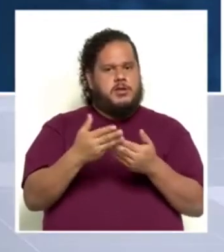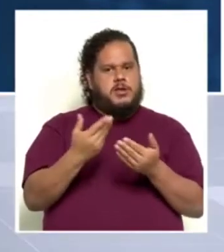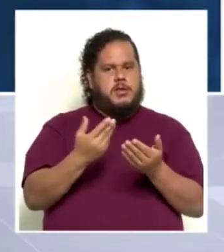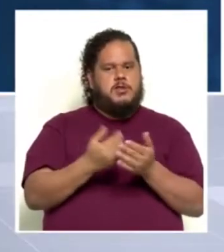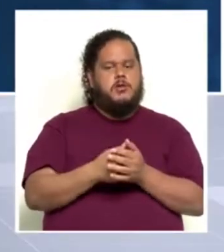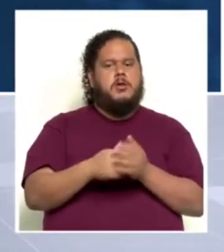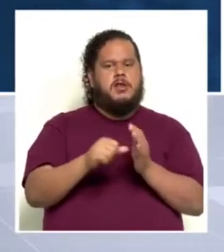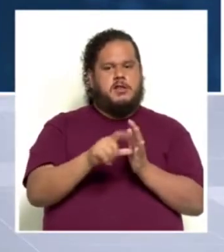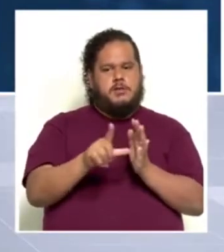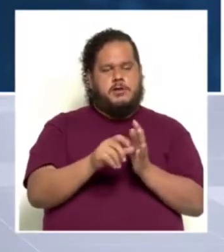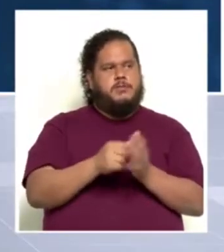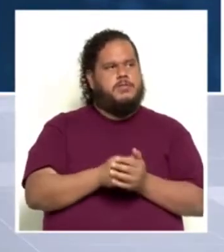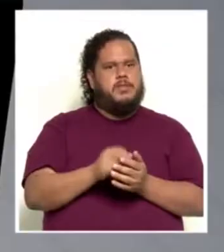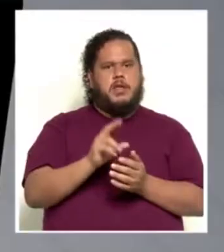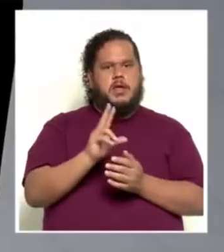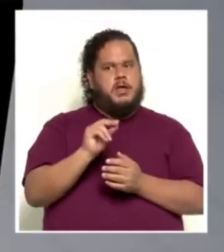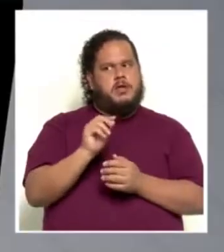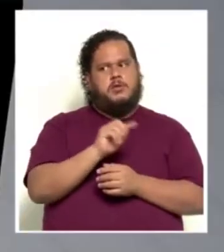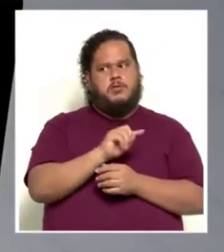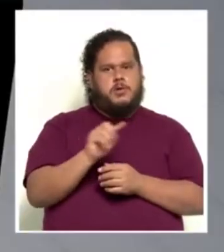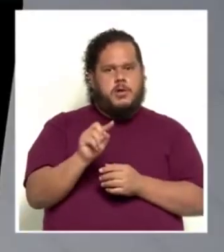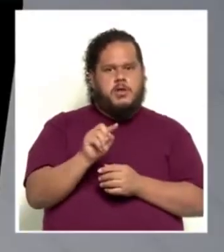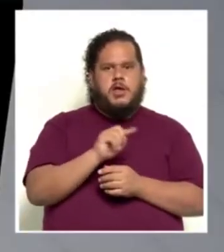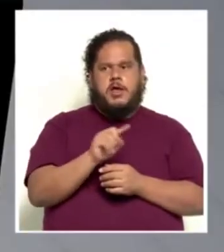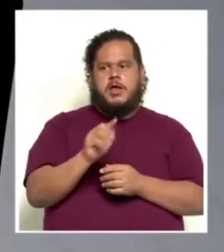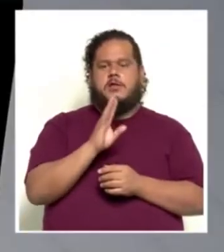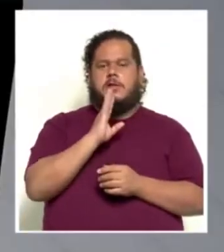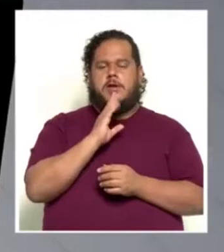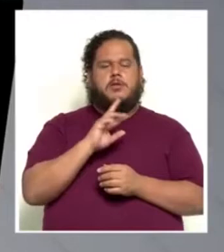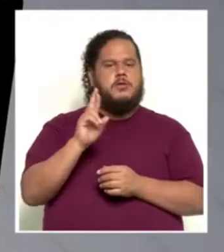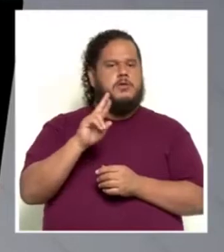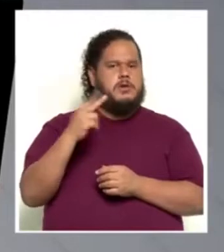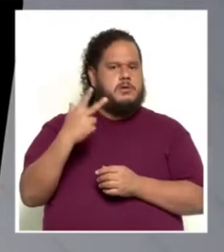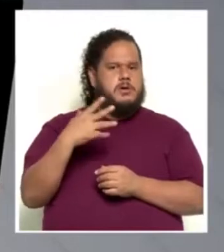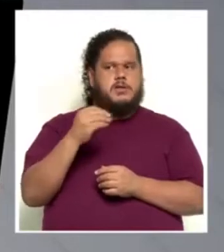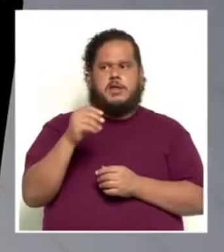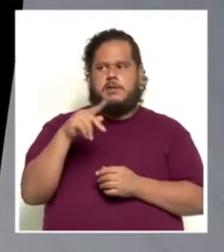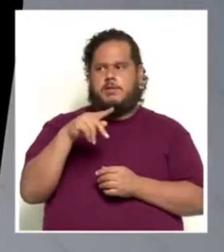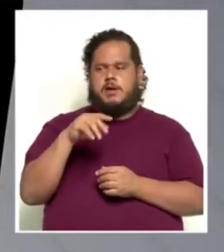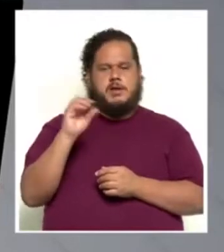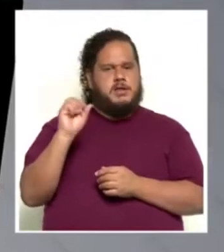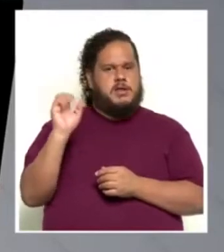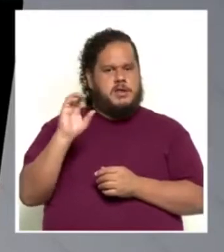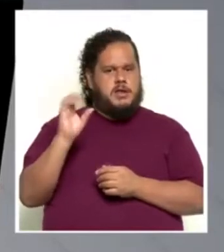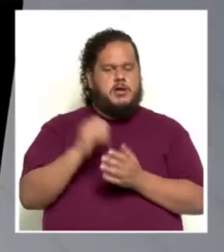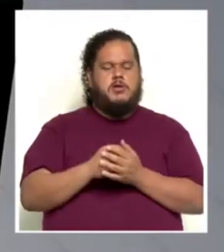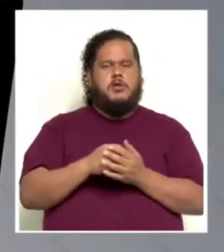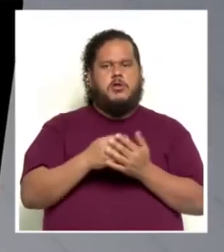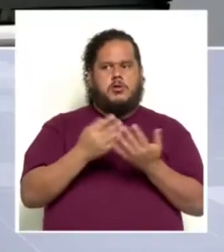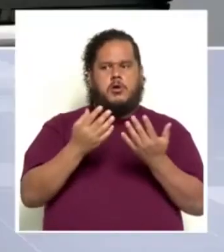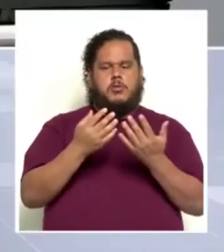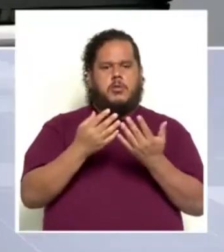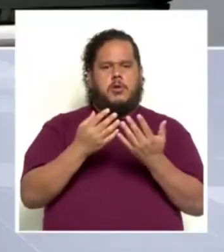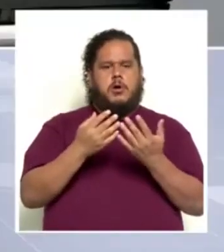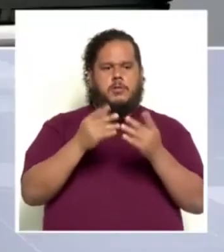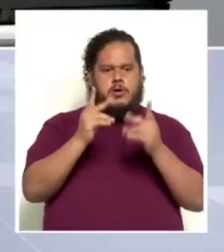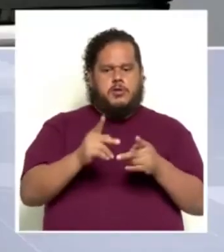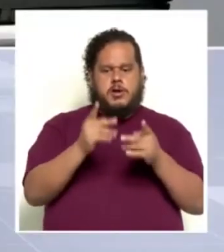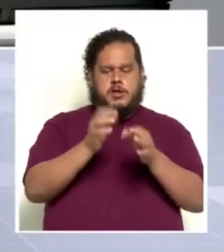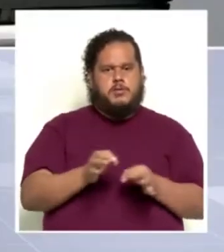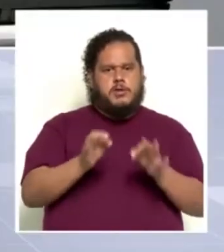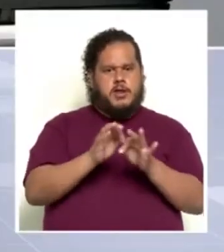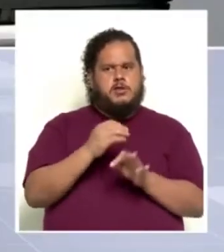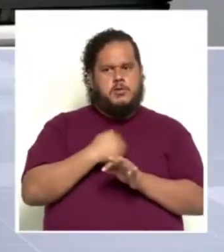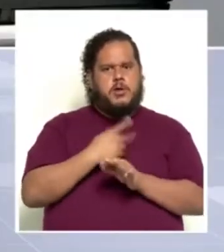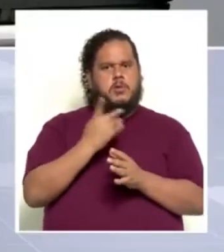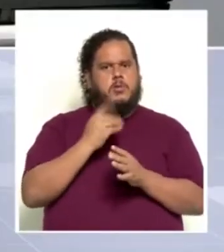parlamentario. Y no fueron ellos los que, ellos refiriéndose a don Rodrigo Chávez y doña Pilar Cisneros como figuras notables de este partido, los que tuvieron